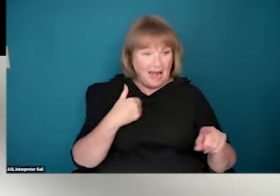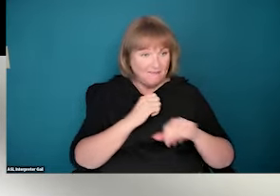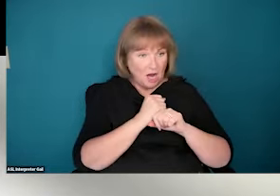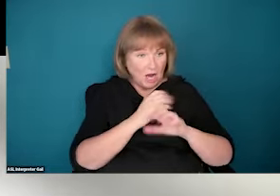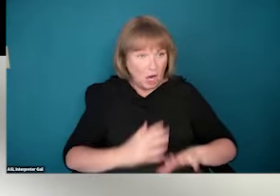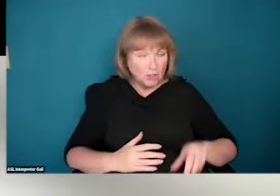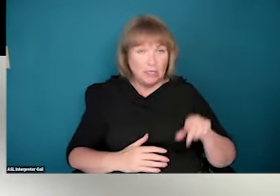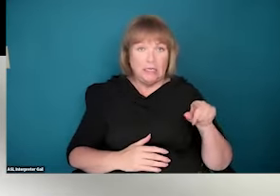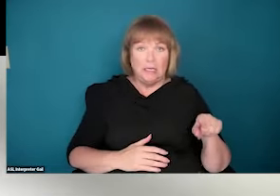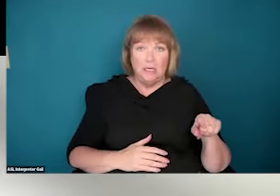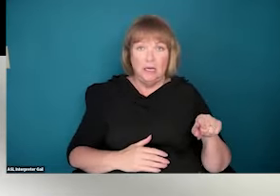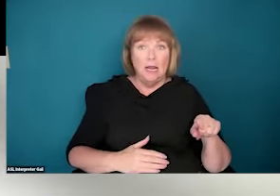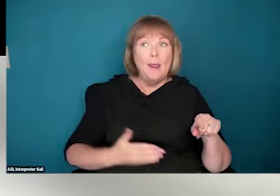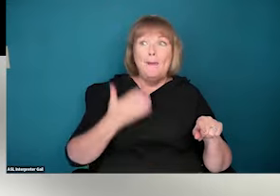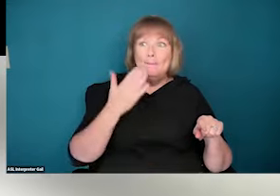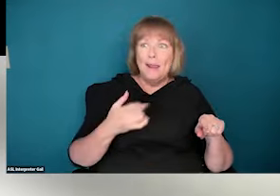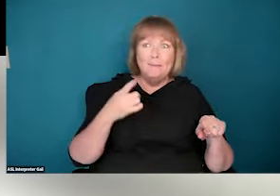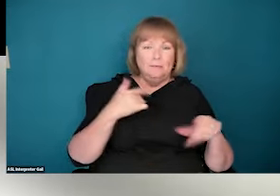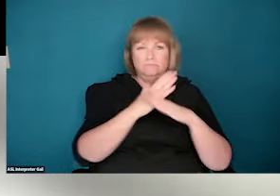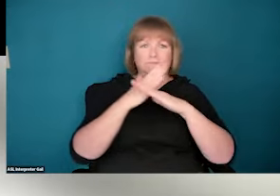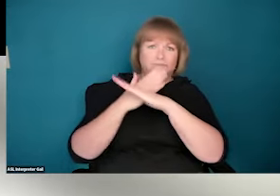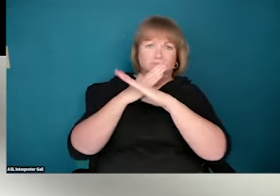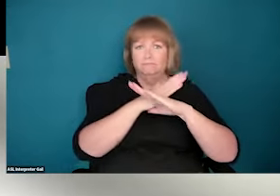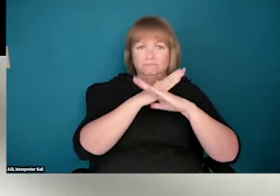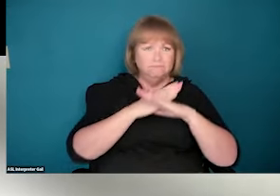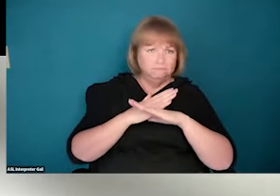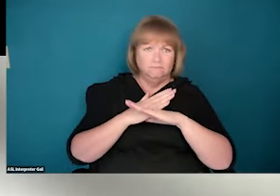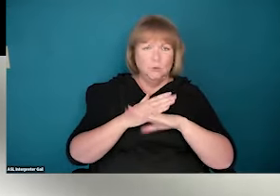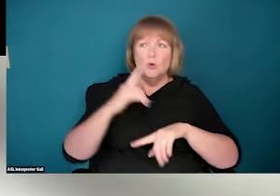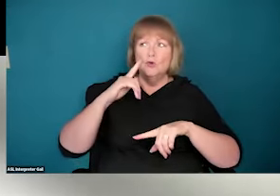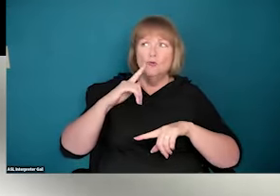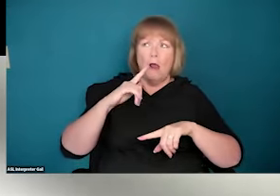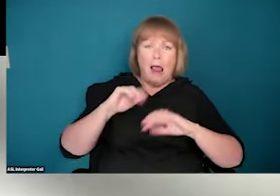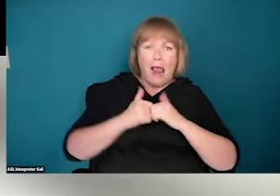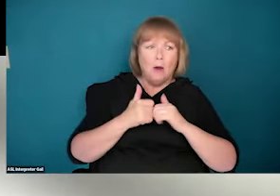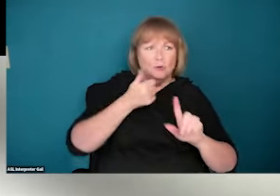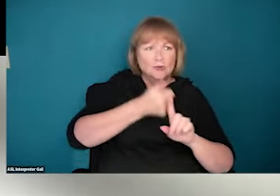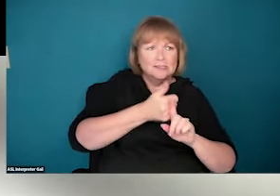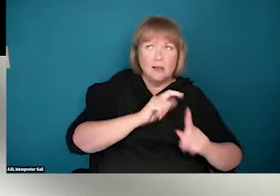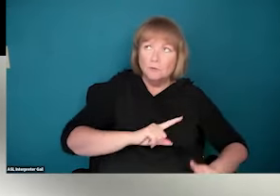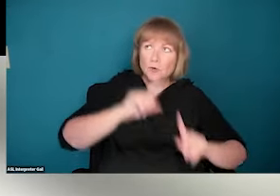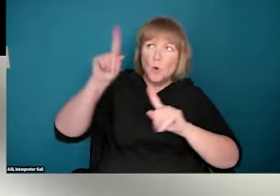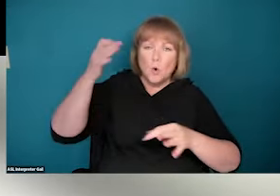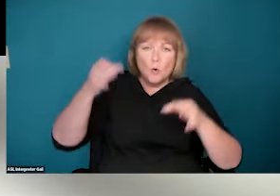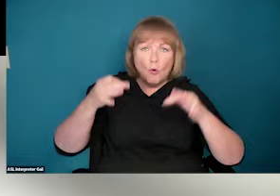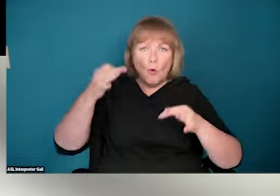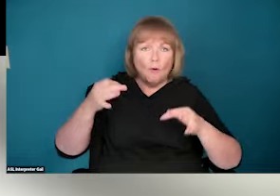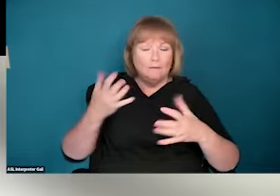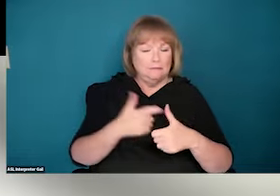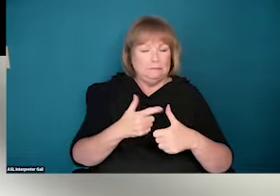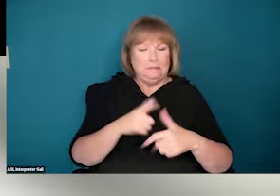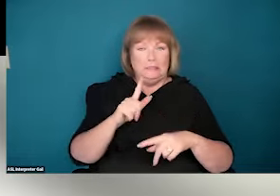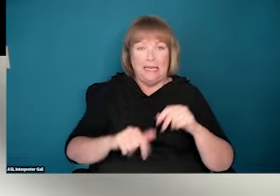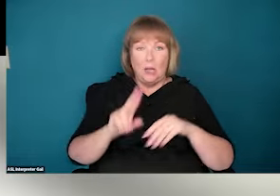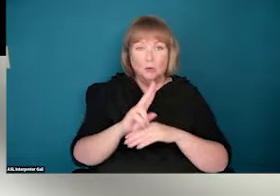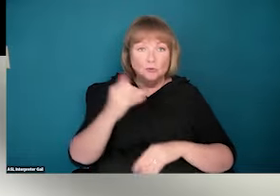discapacidad, que está bajo un acuerdo de custodia, usted tiene puede tener muchísimas barreras para poder entrar a enfrentar